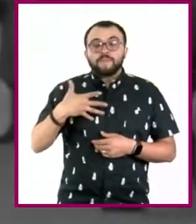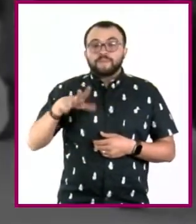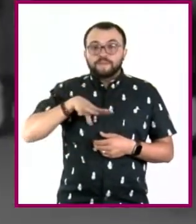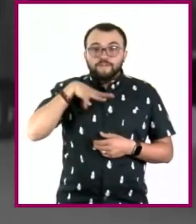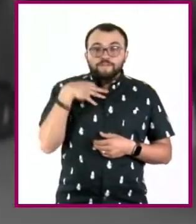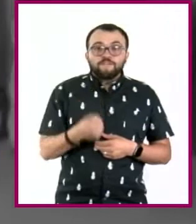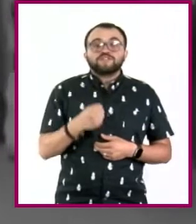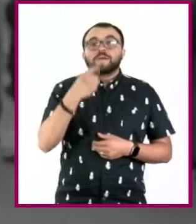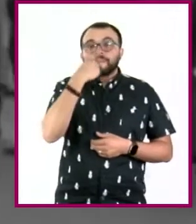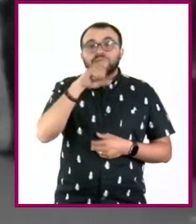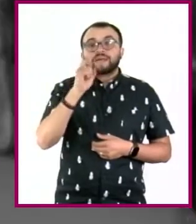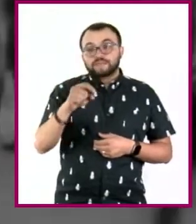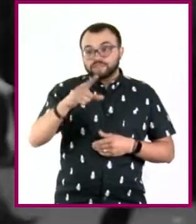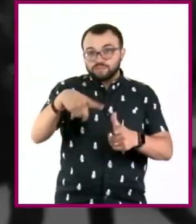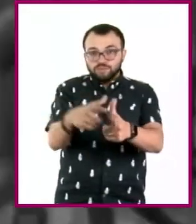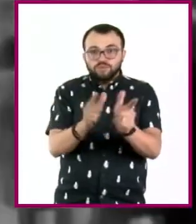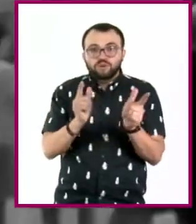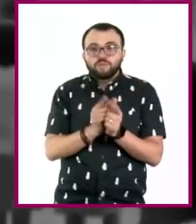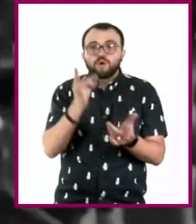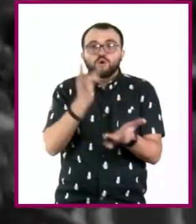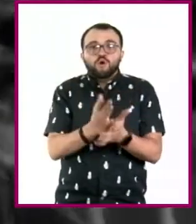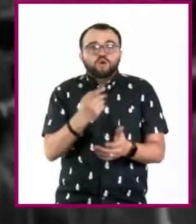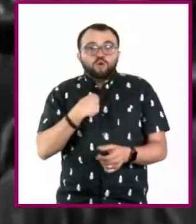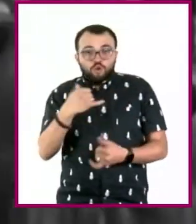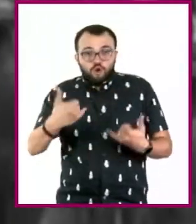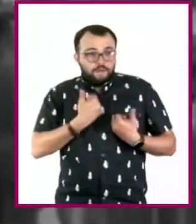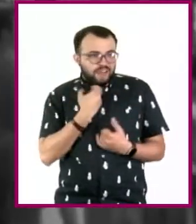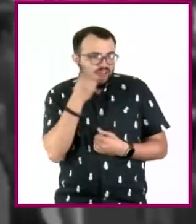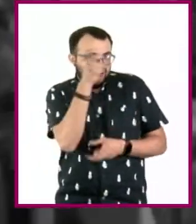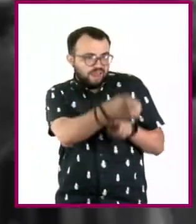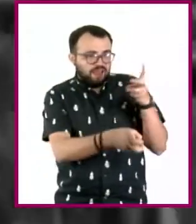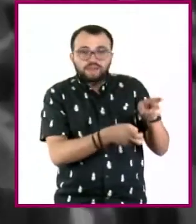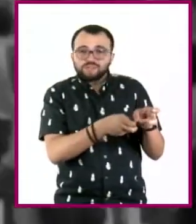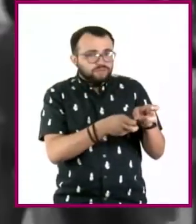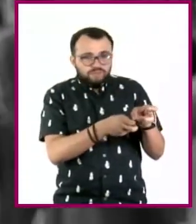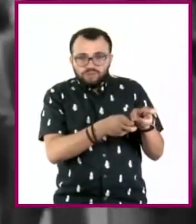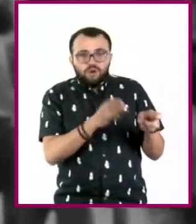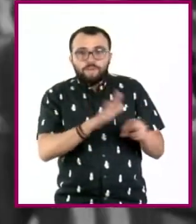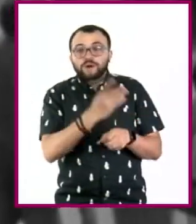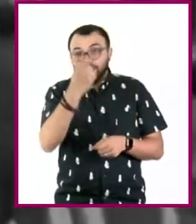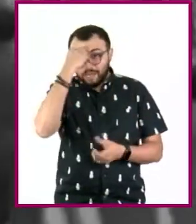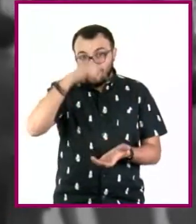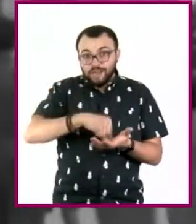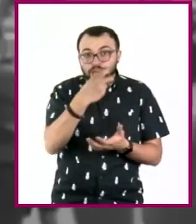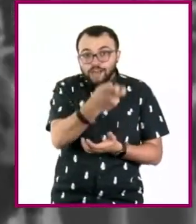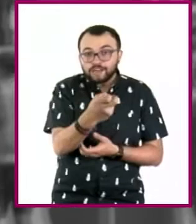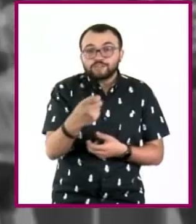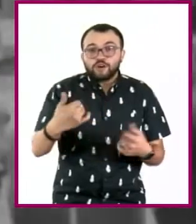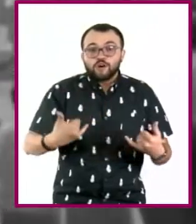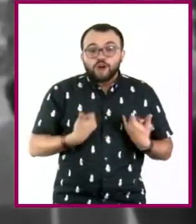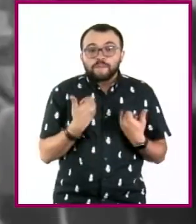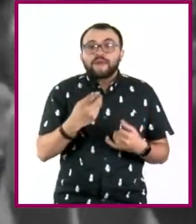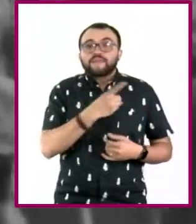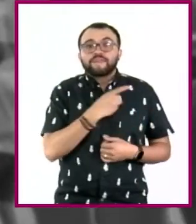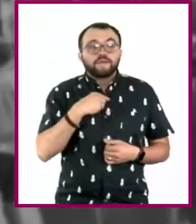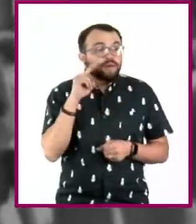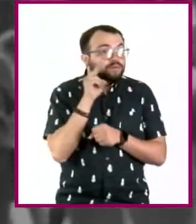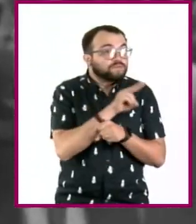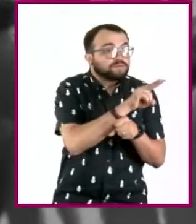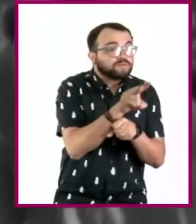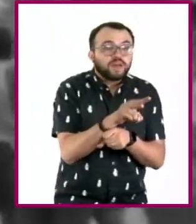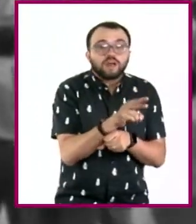juventud más allá de un grupo que debía ser fiscalizado, porque en esta etapa se creía que a los jóvenes se les debía vigilar antes que atender